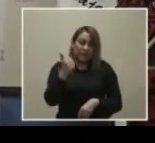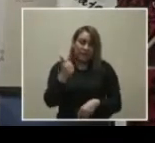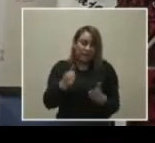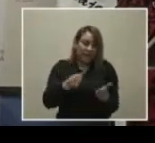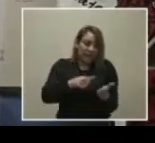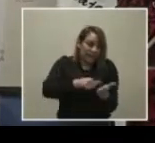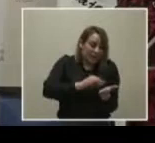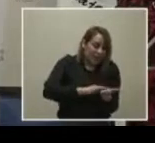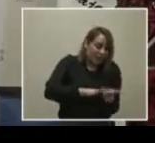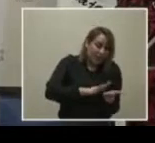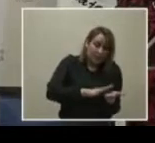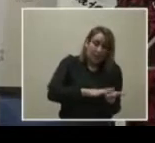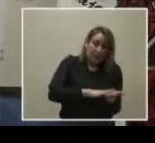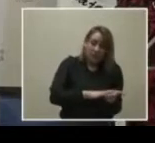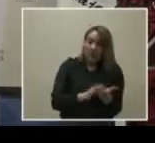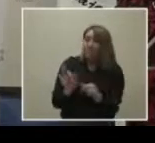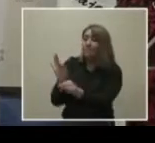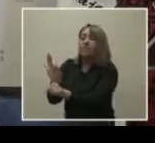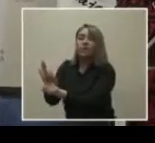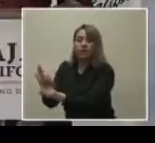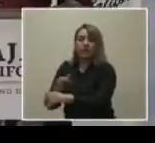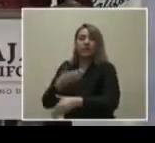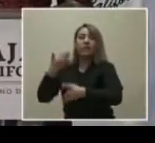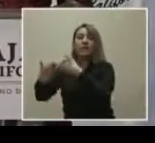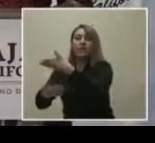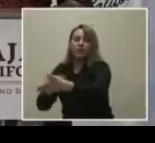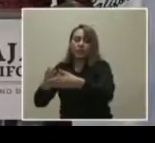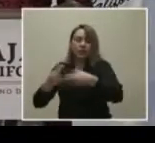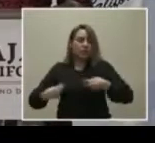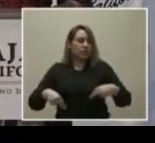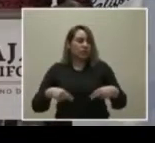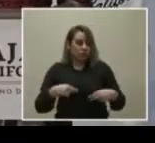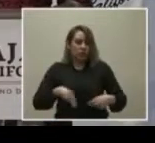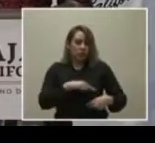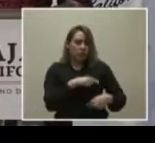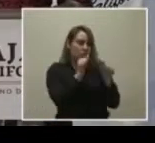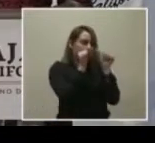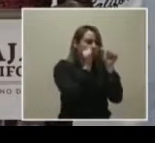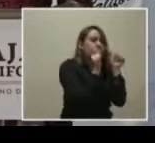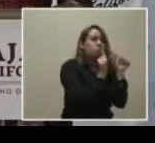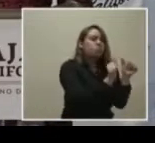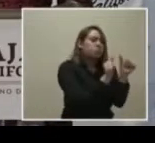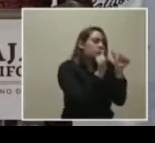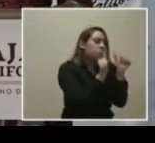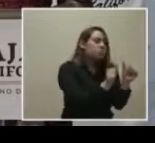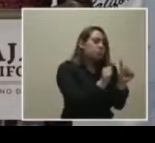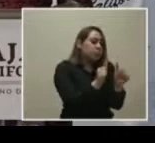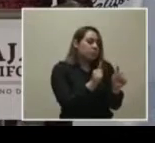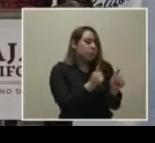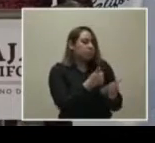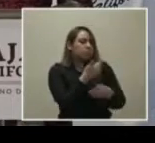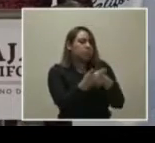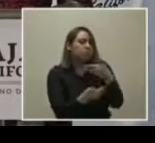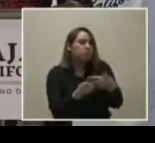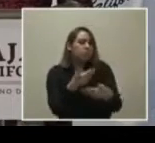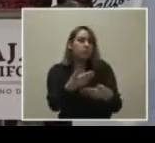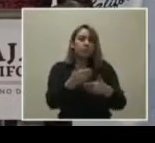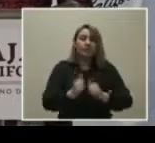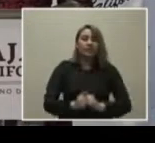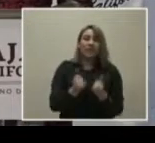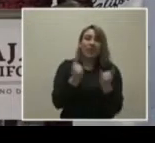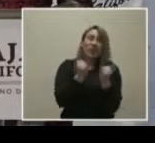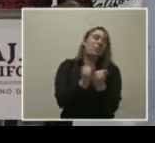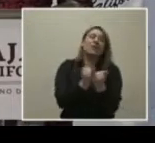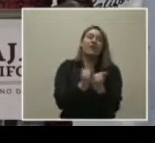al mecanismo, las cuales han sido atendidas, están con todos procedimientos y también en